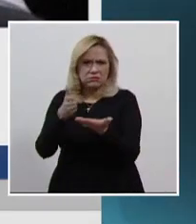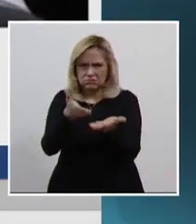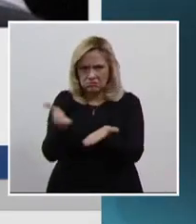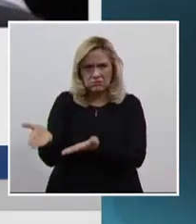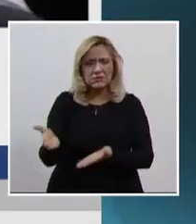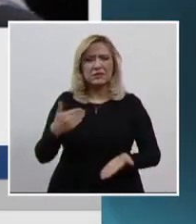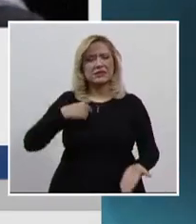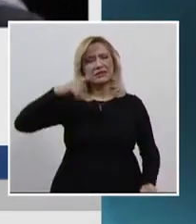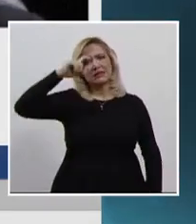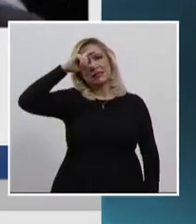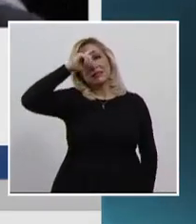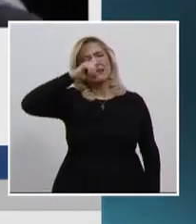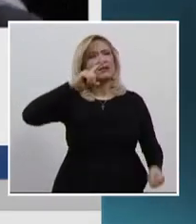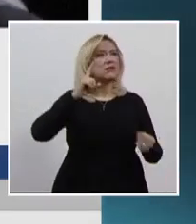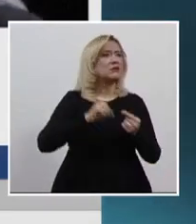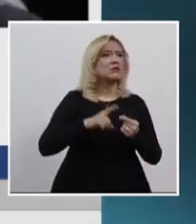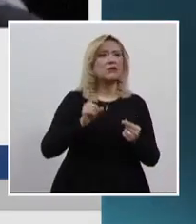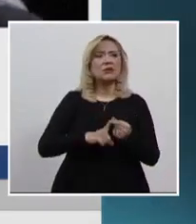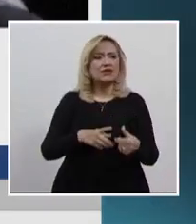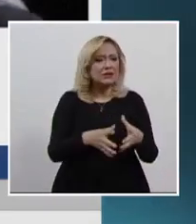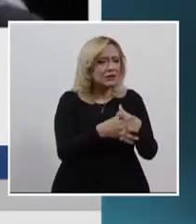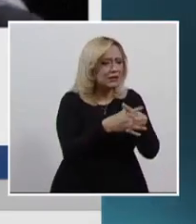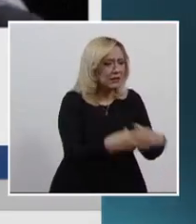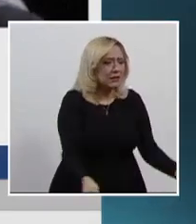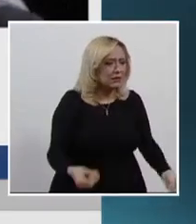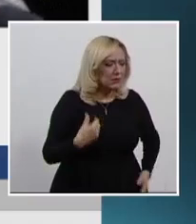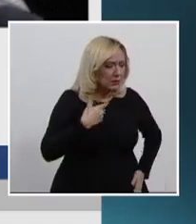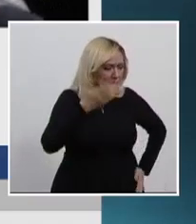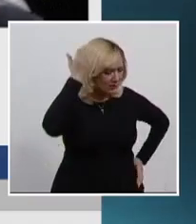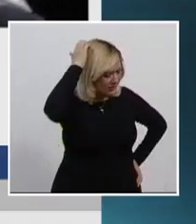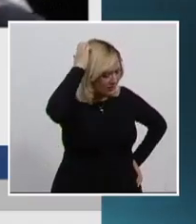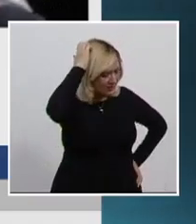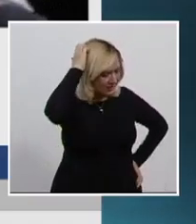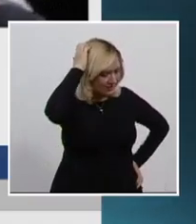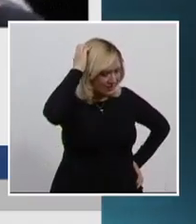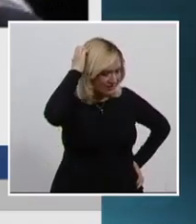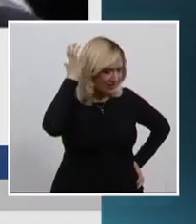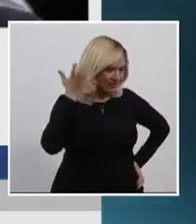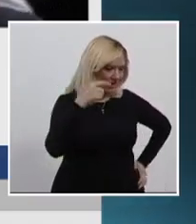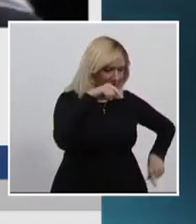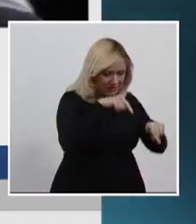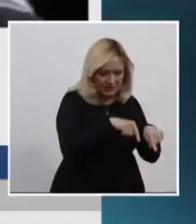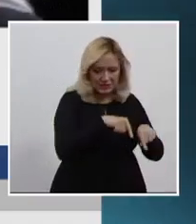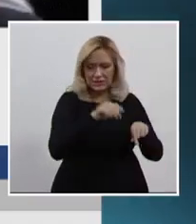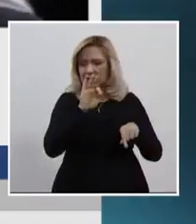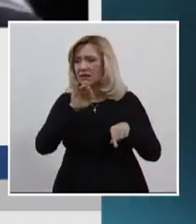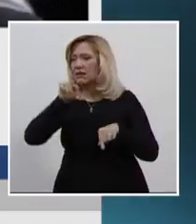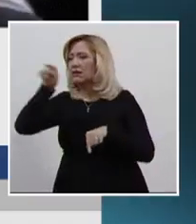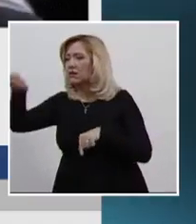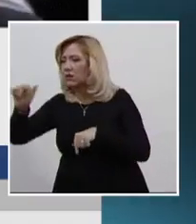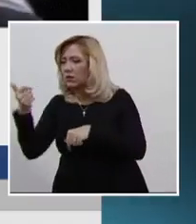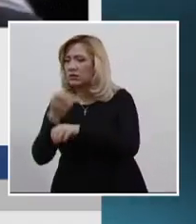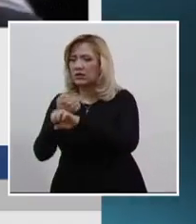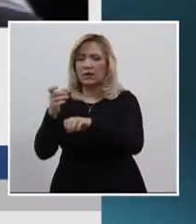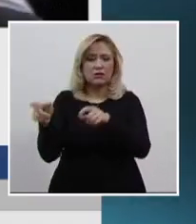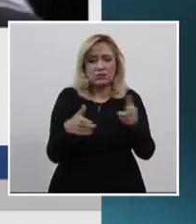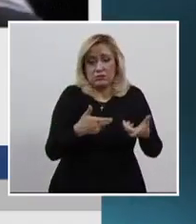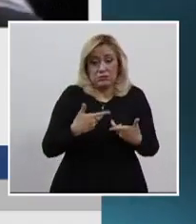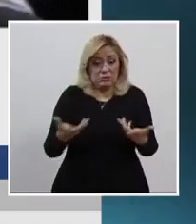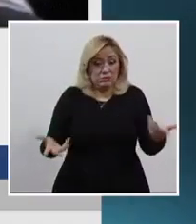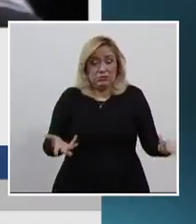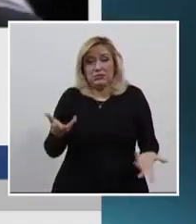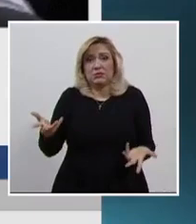en realidad dónde ocurrió la desaparición. No puede mover a la persona, pueden ser varios estados y ponerle la carga a